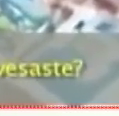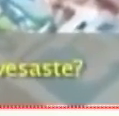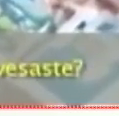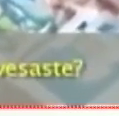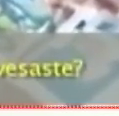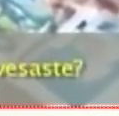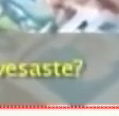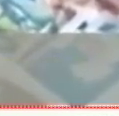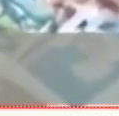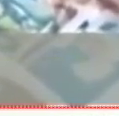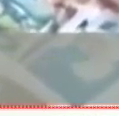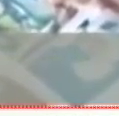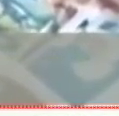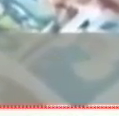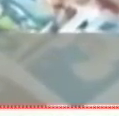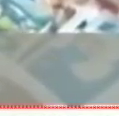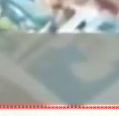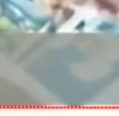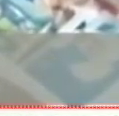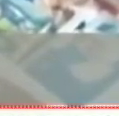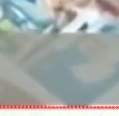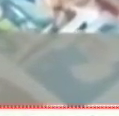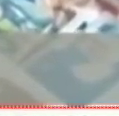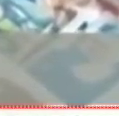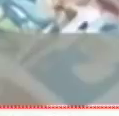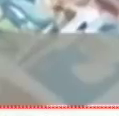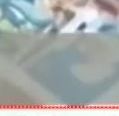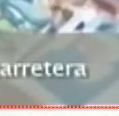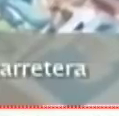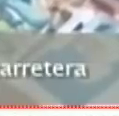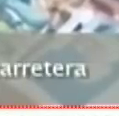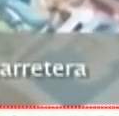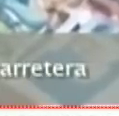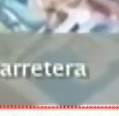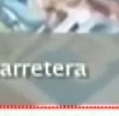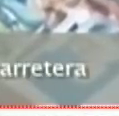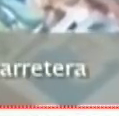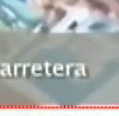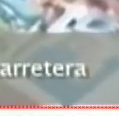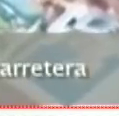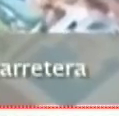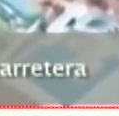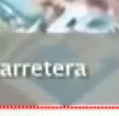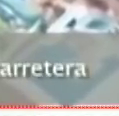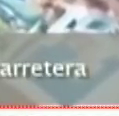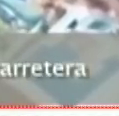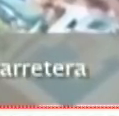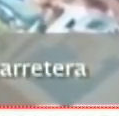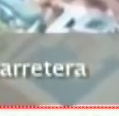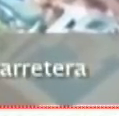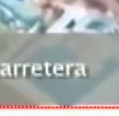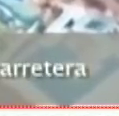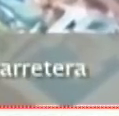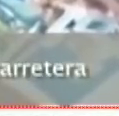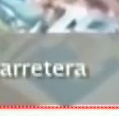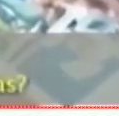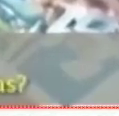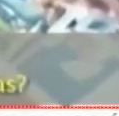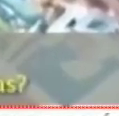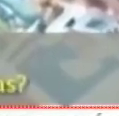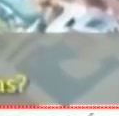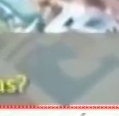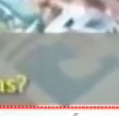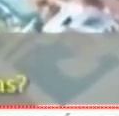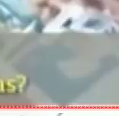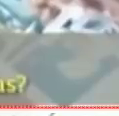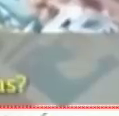dónde? ¿Dónde atravesaste? ¿Cómo atravesaste? Cali, yo estaba en Cali. ¿Y cómo llegaste aquí? Perú y Brasil. Llegaron aquí 12 días en carretera, bro.